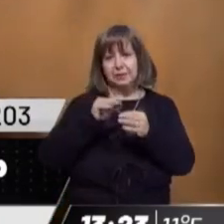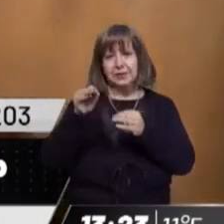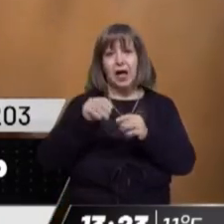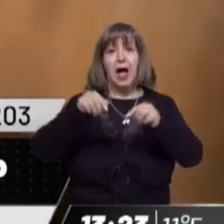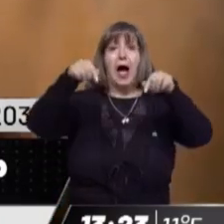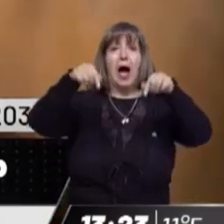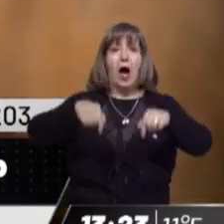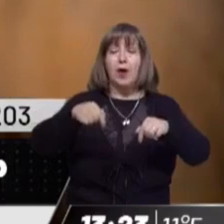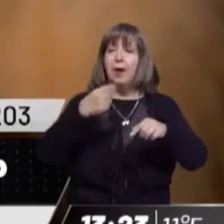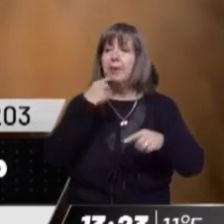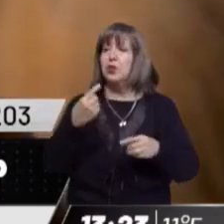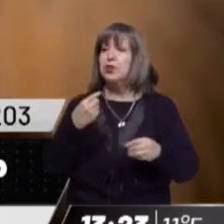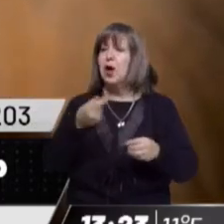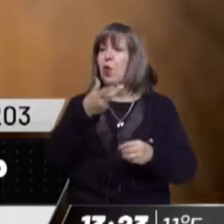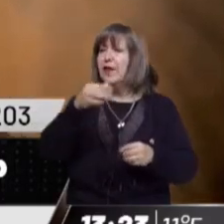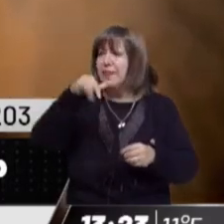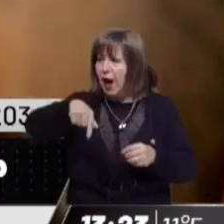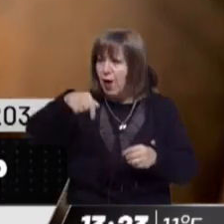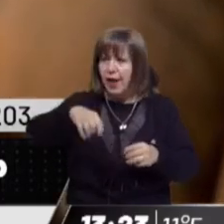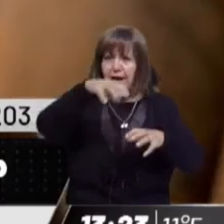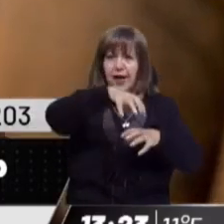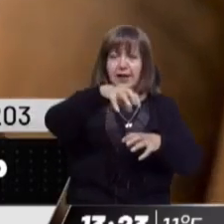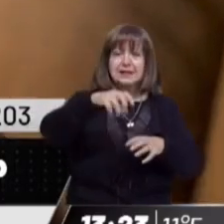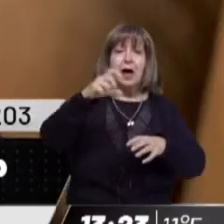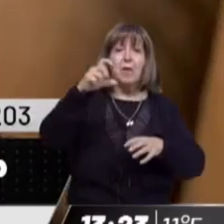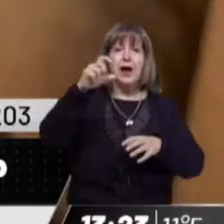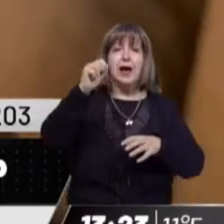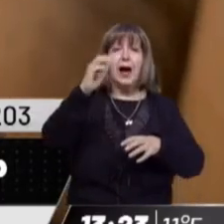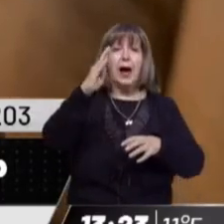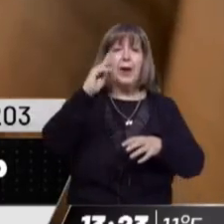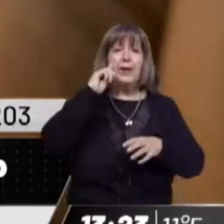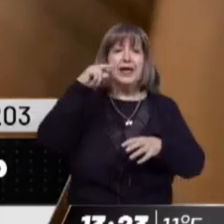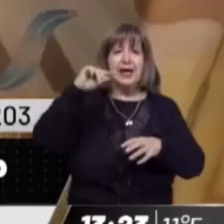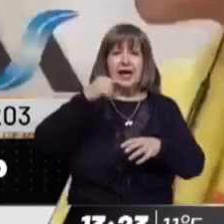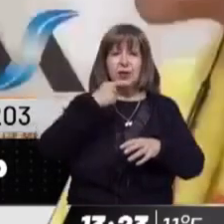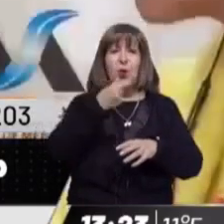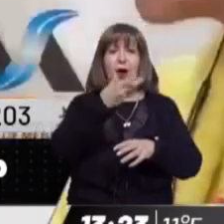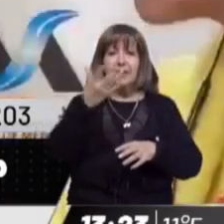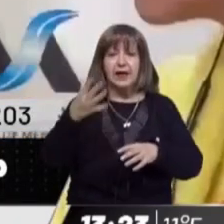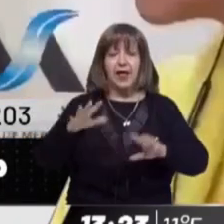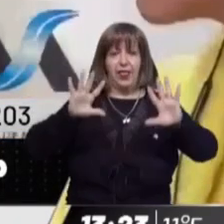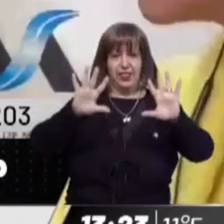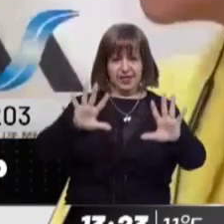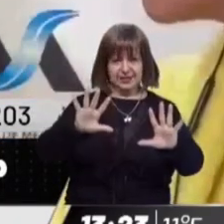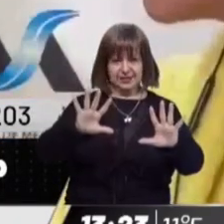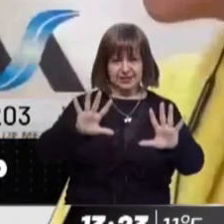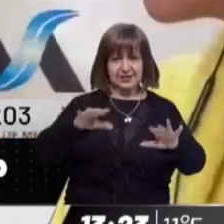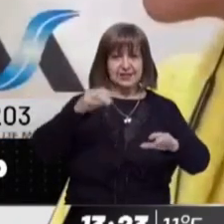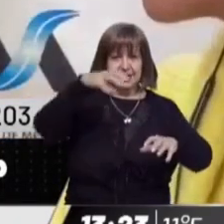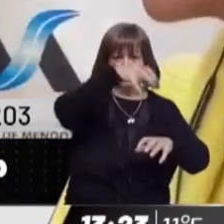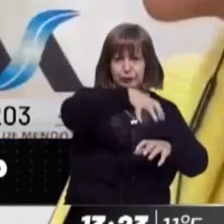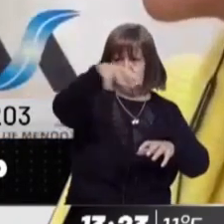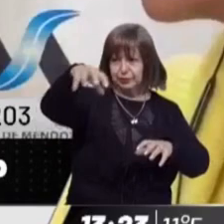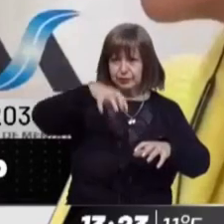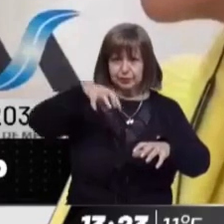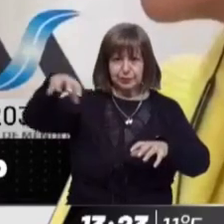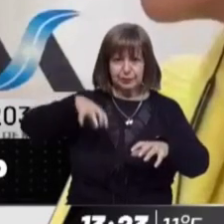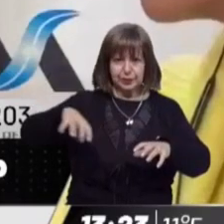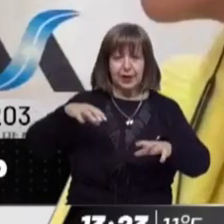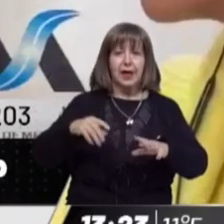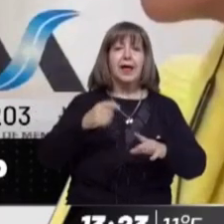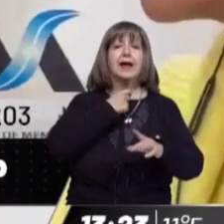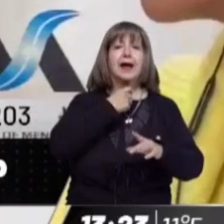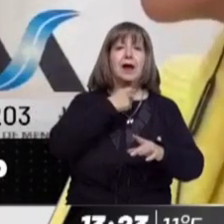10 colocadas, pero estamos colocando de manera permanente, hemos llamado a licitación, queremos llegar